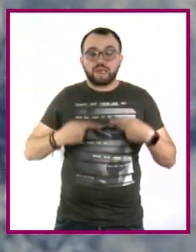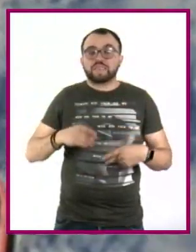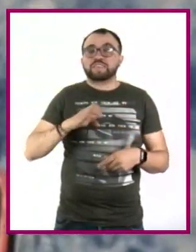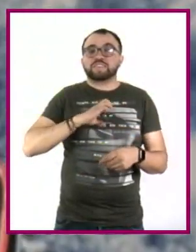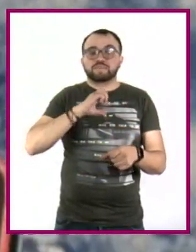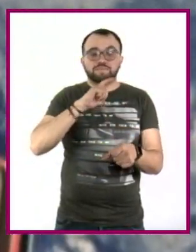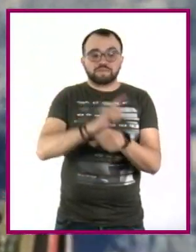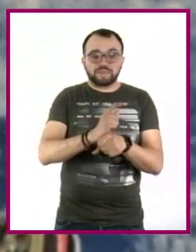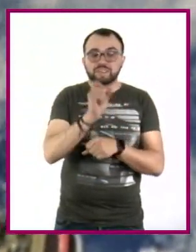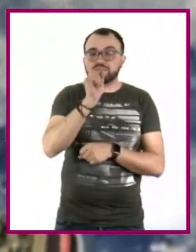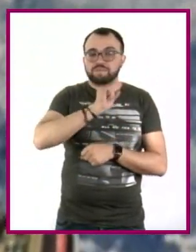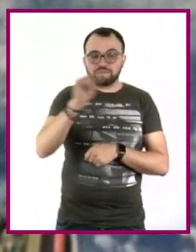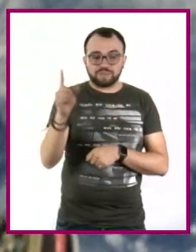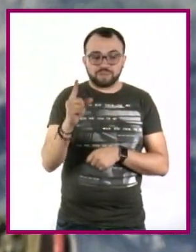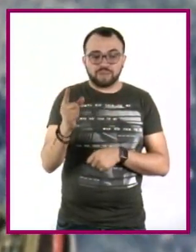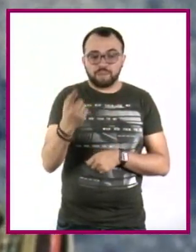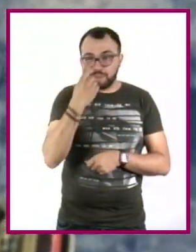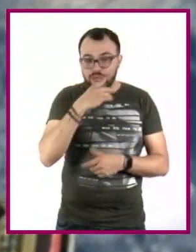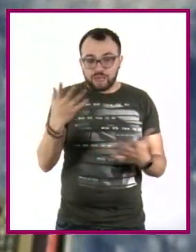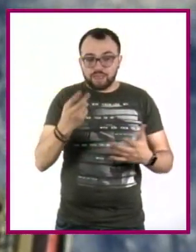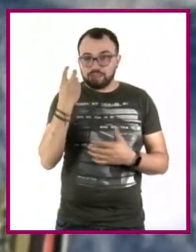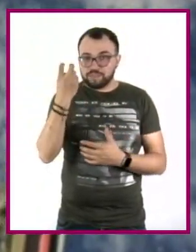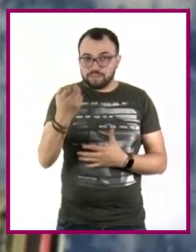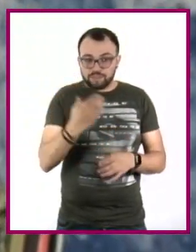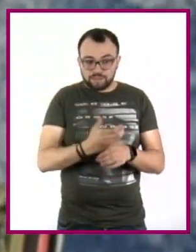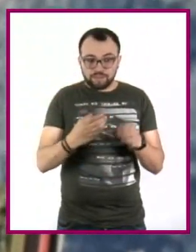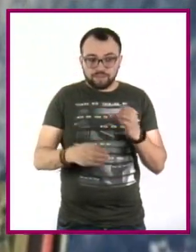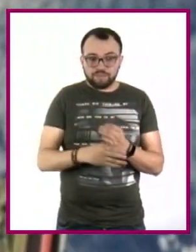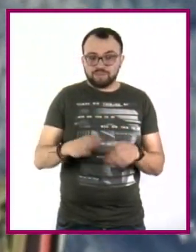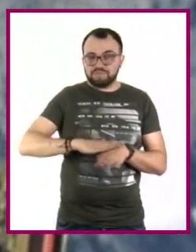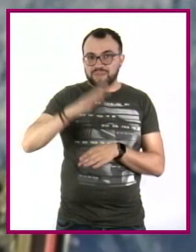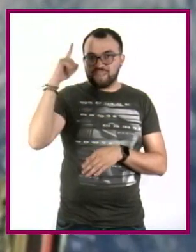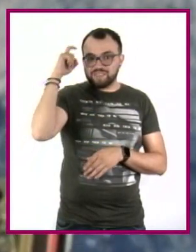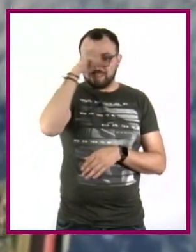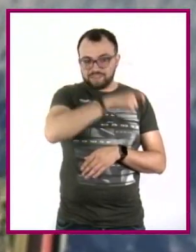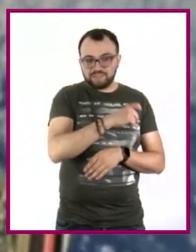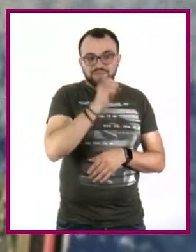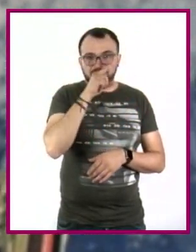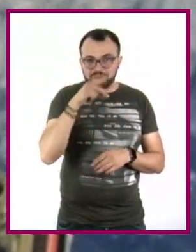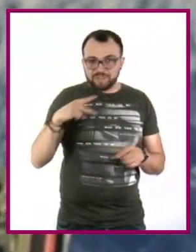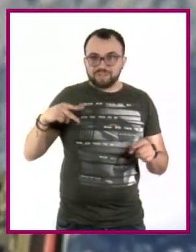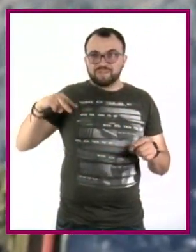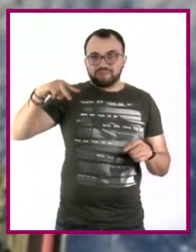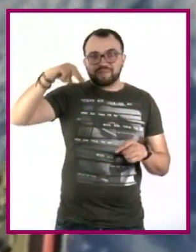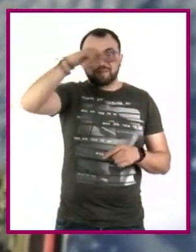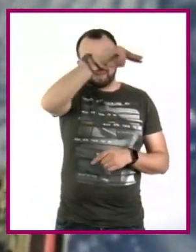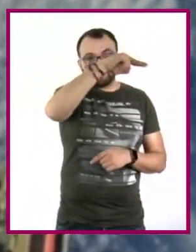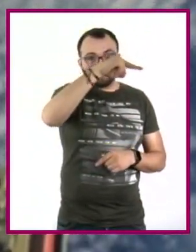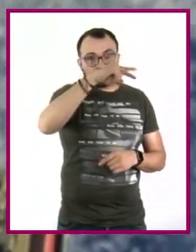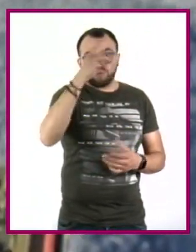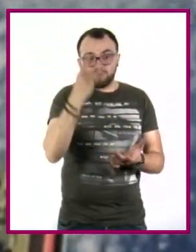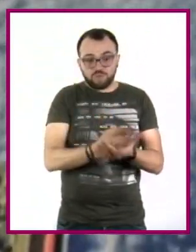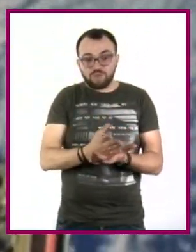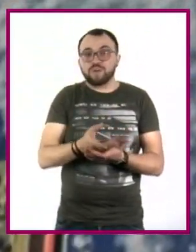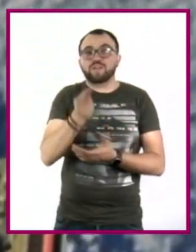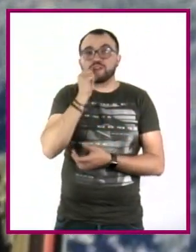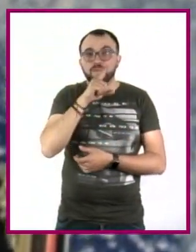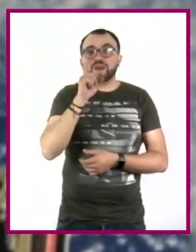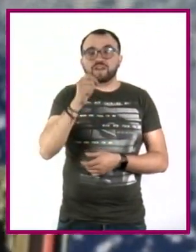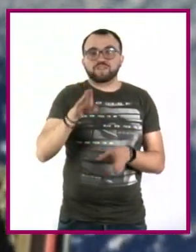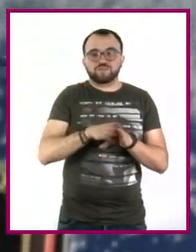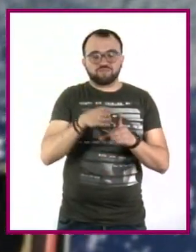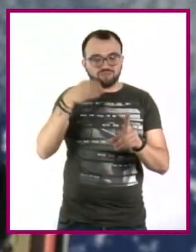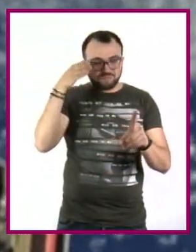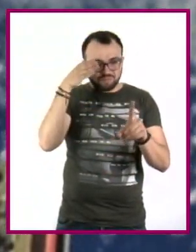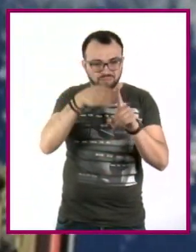poder tener la habilidad de hacer esas cosas tan difíciles como las caminatas espaciales, sino también el nivel de